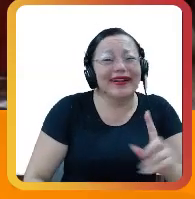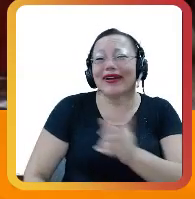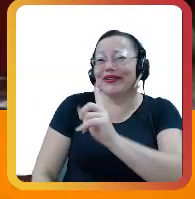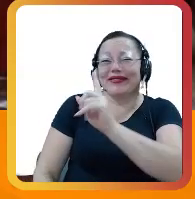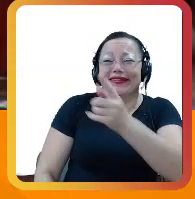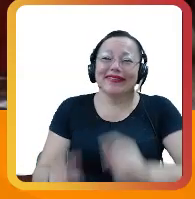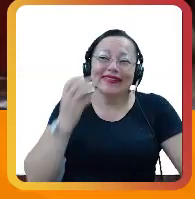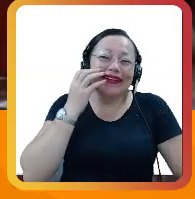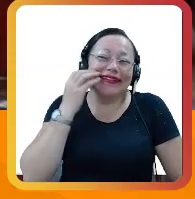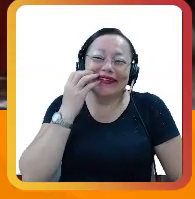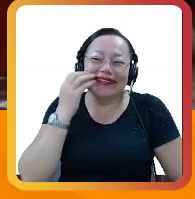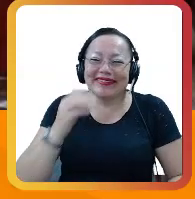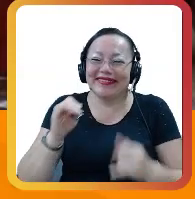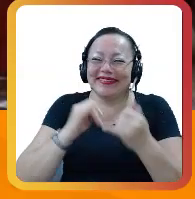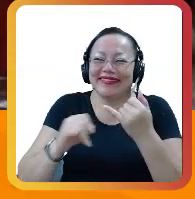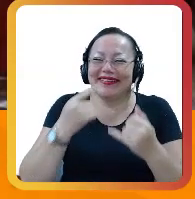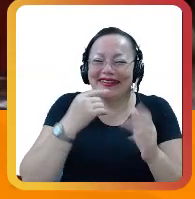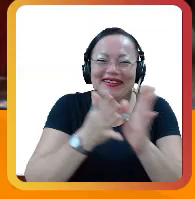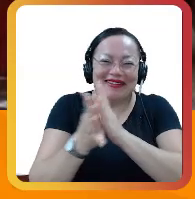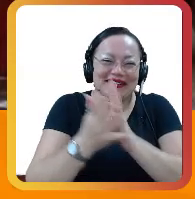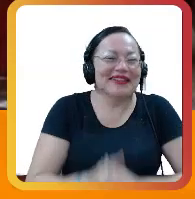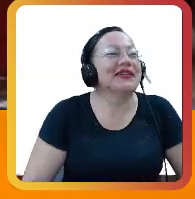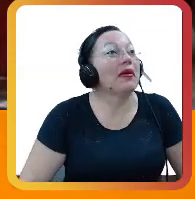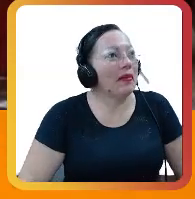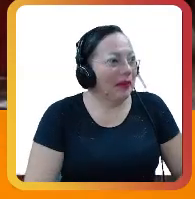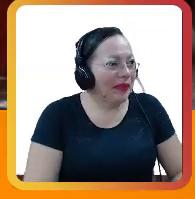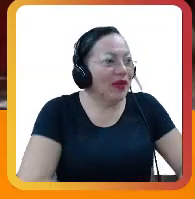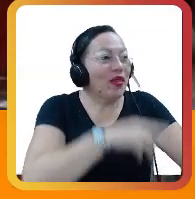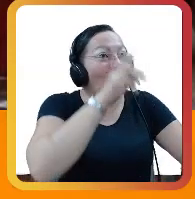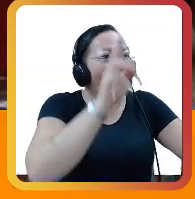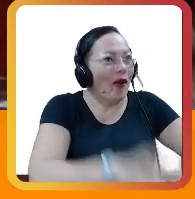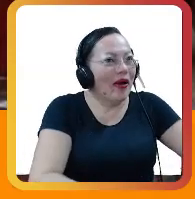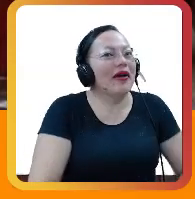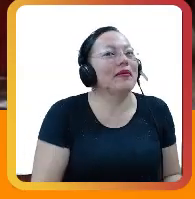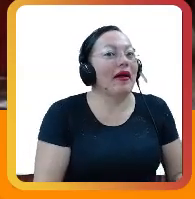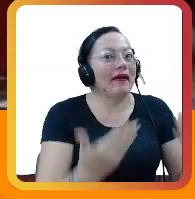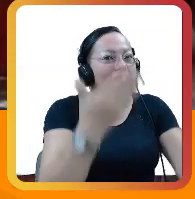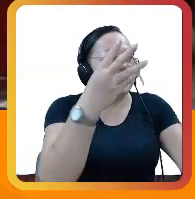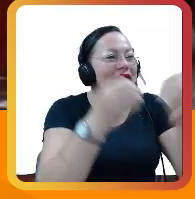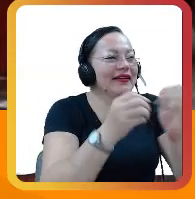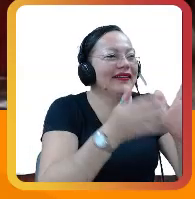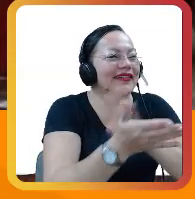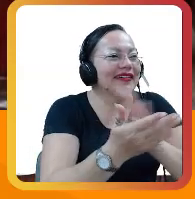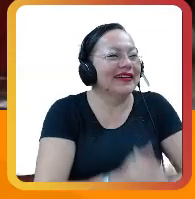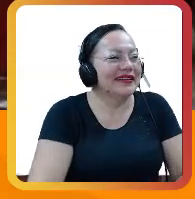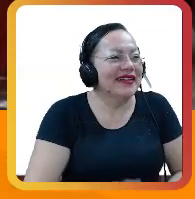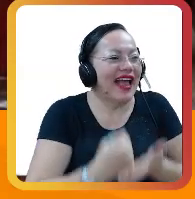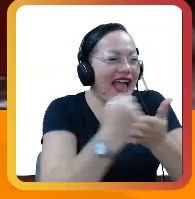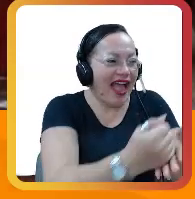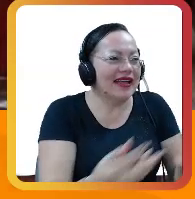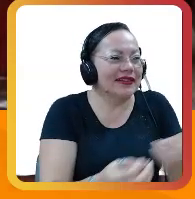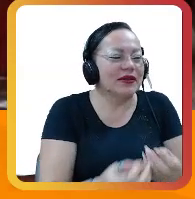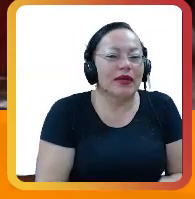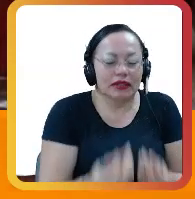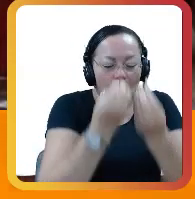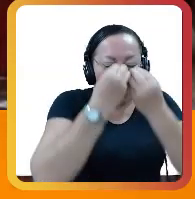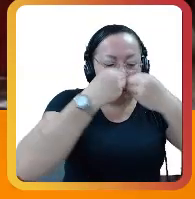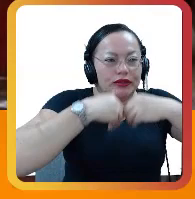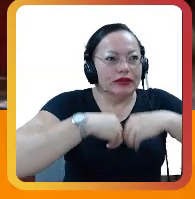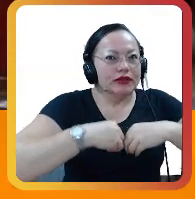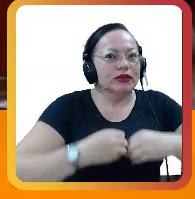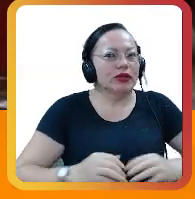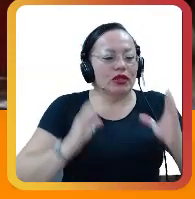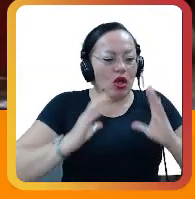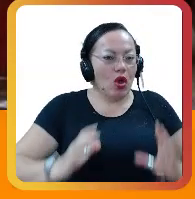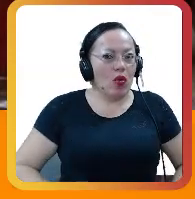Muy bien. Pues qué rico interés. Mira, muy naturales estos batidos, que seguramente van a ayudar a que nuestro organismo mejore